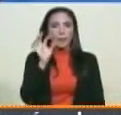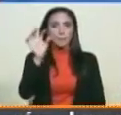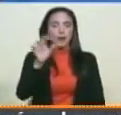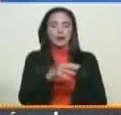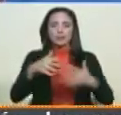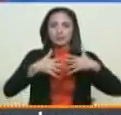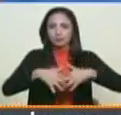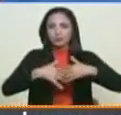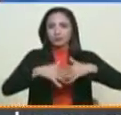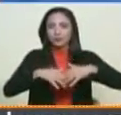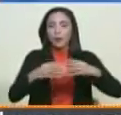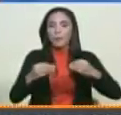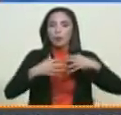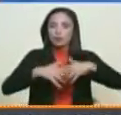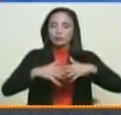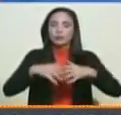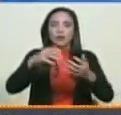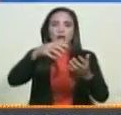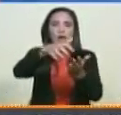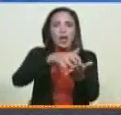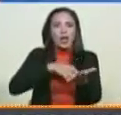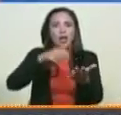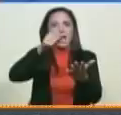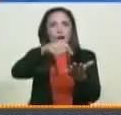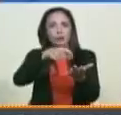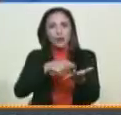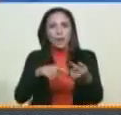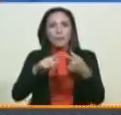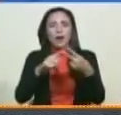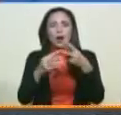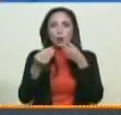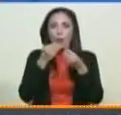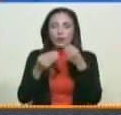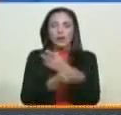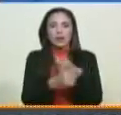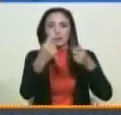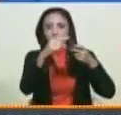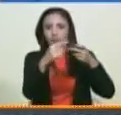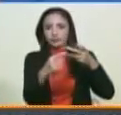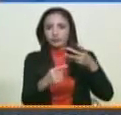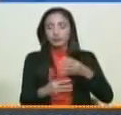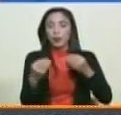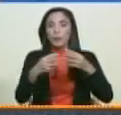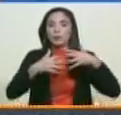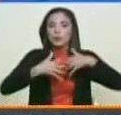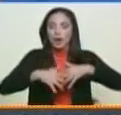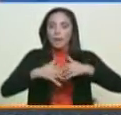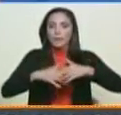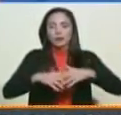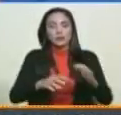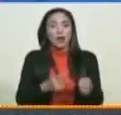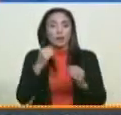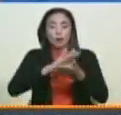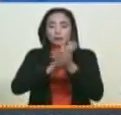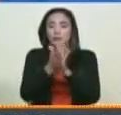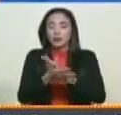industrial agroalimentaria importantísima, lo elimina de un plumazo.